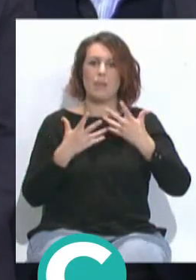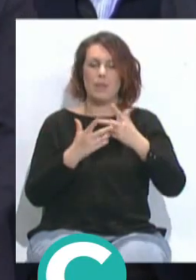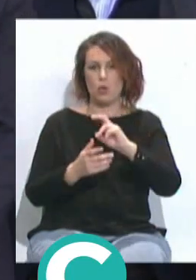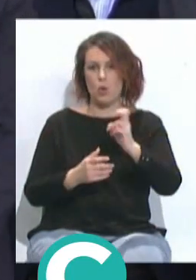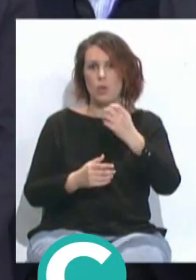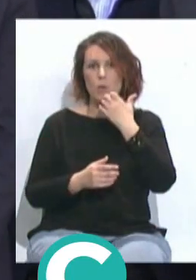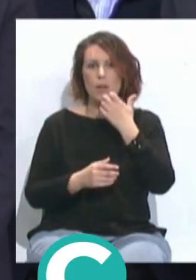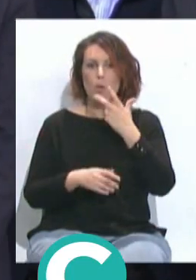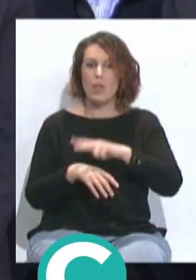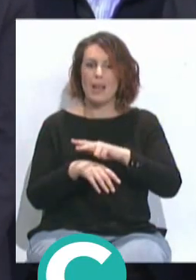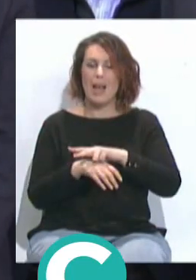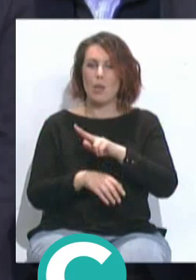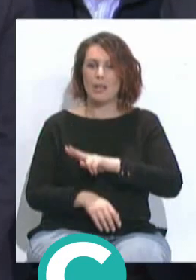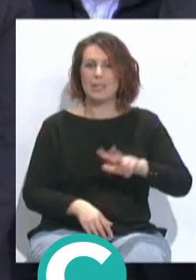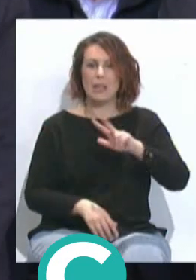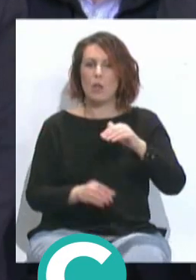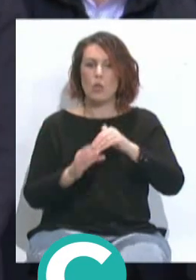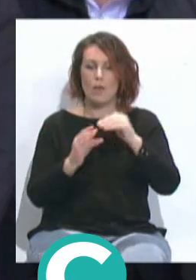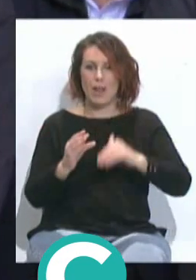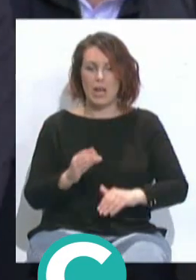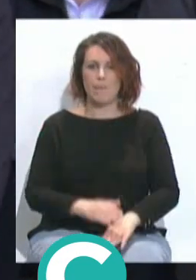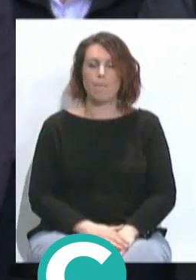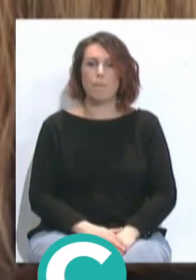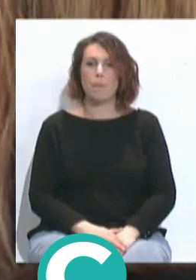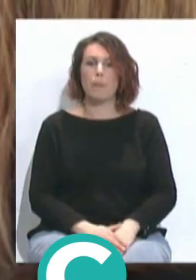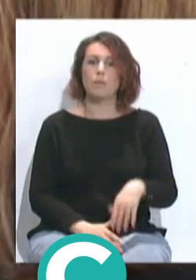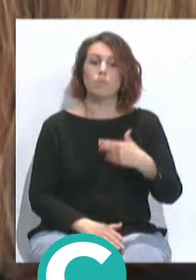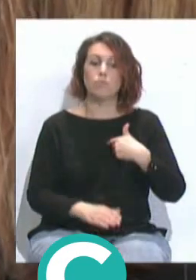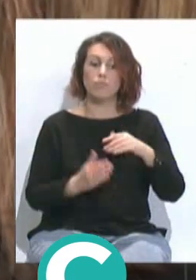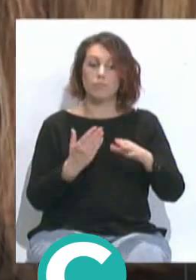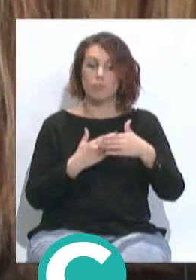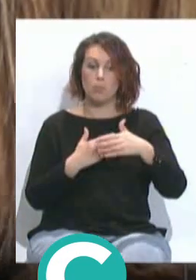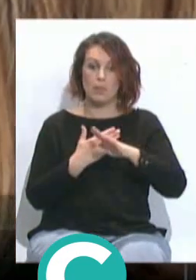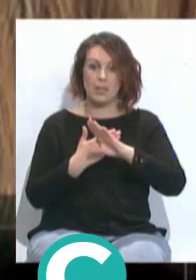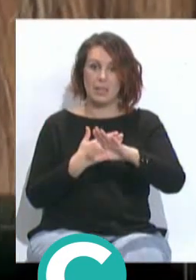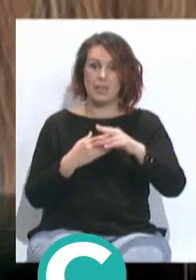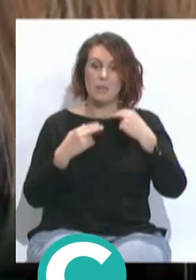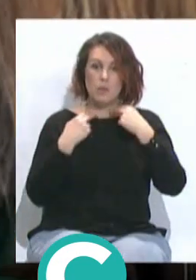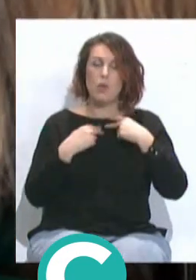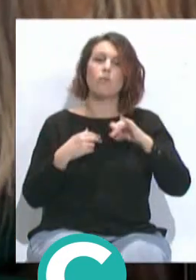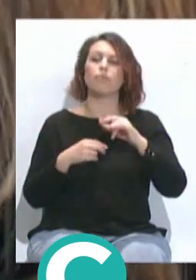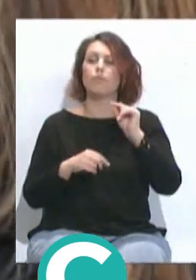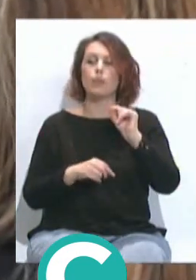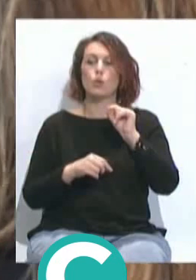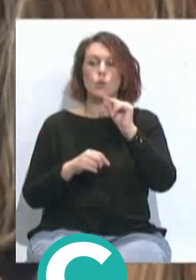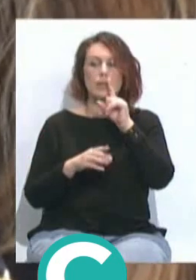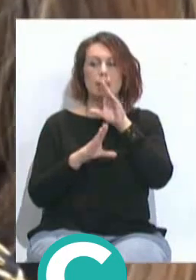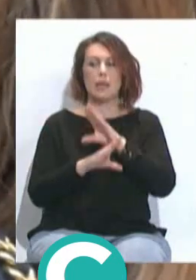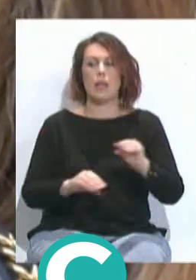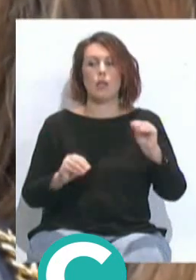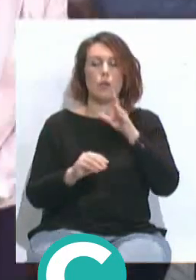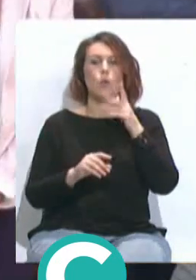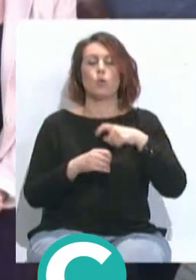administraciones como el delegado del Estado de Zona Franca. A las puertas del Palacio Provincial se han mantenido varios minutos de silencio, en